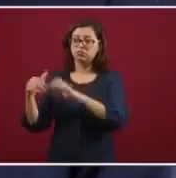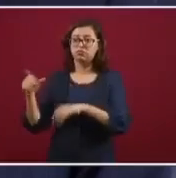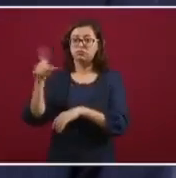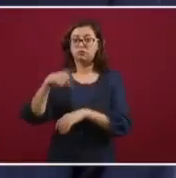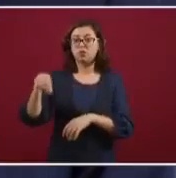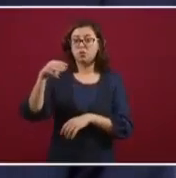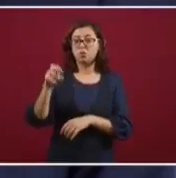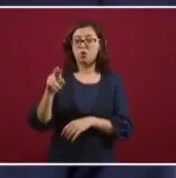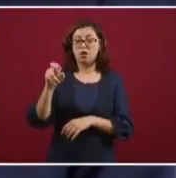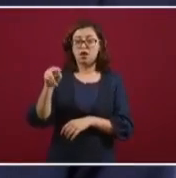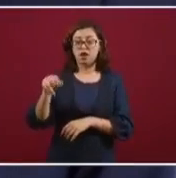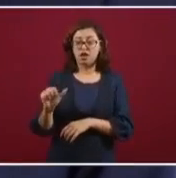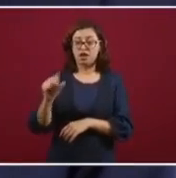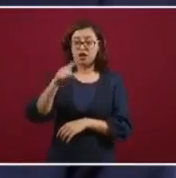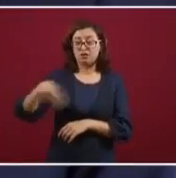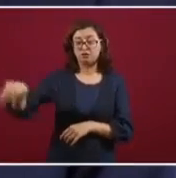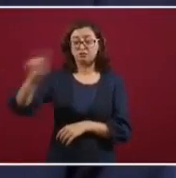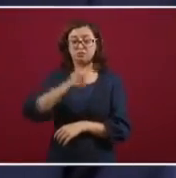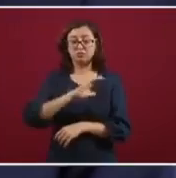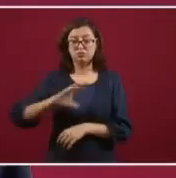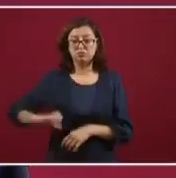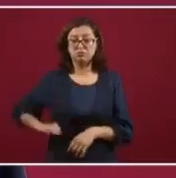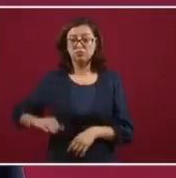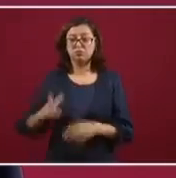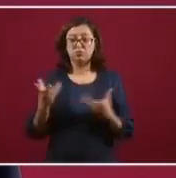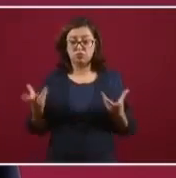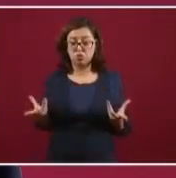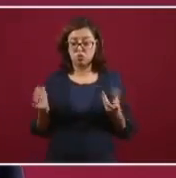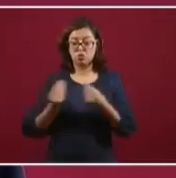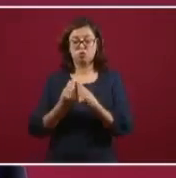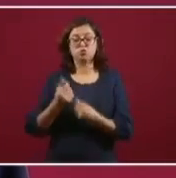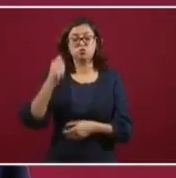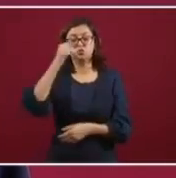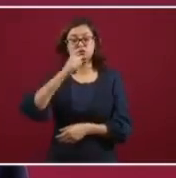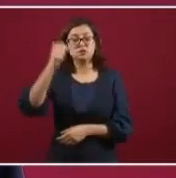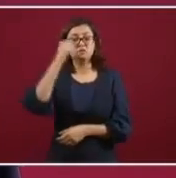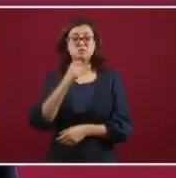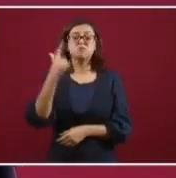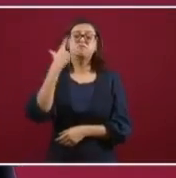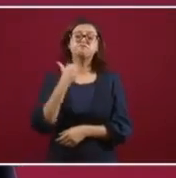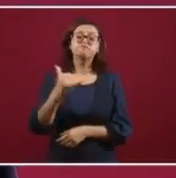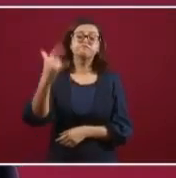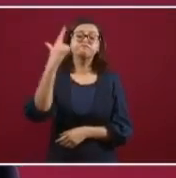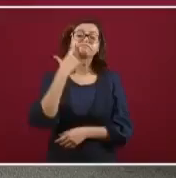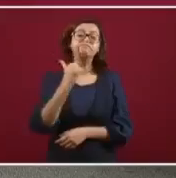de Morena que siempre hemos luchado, siempre se luchó